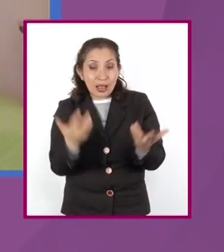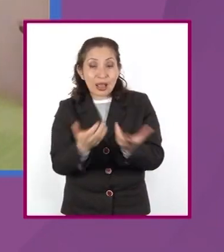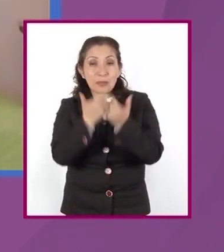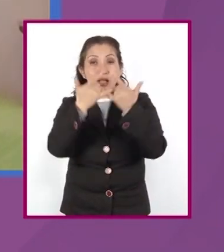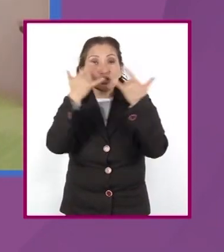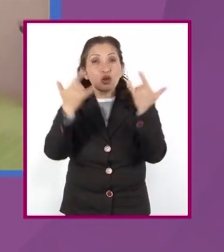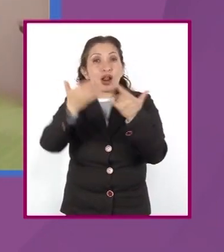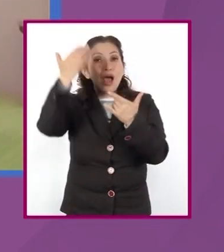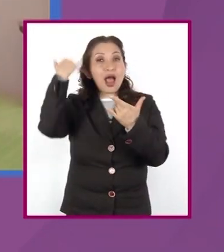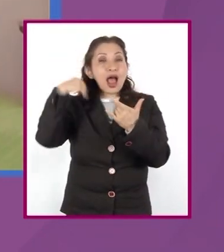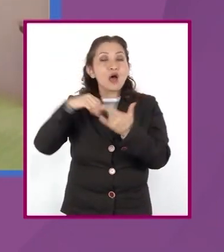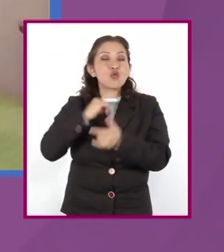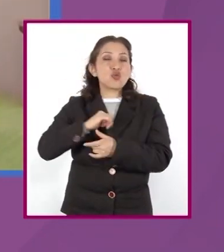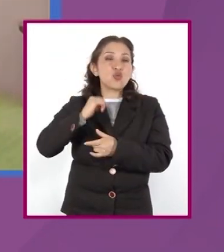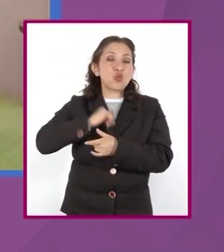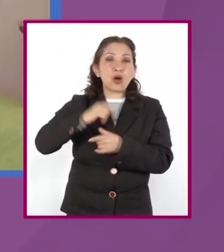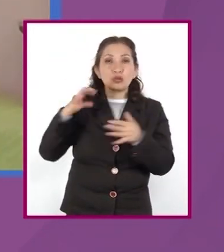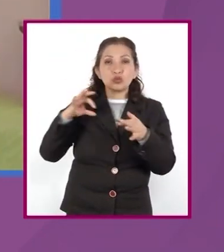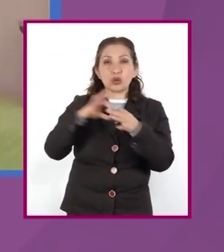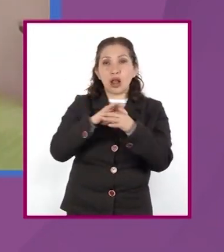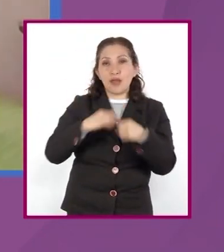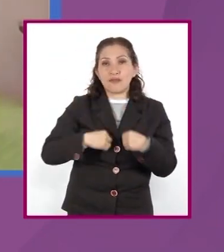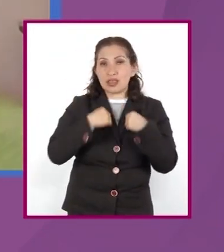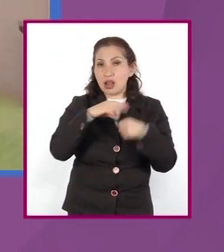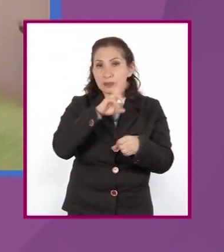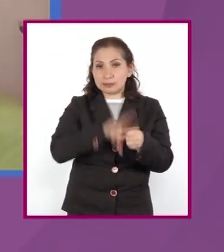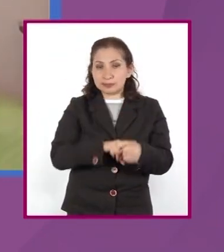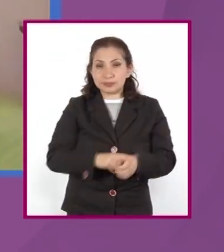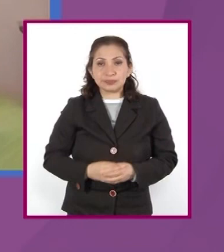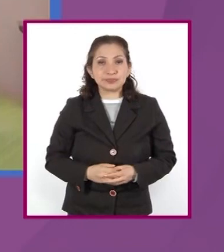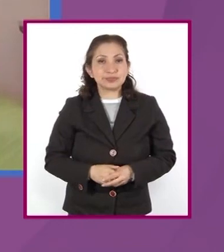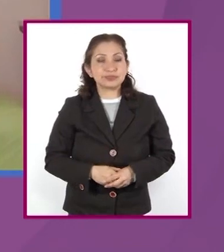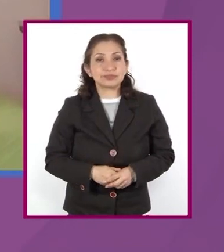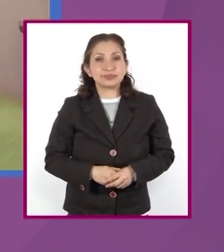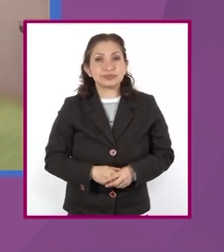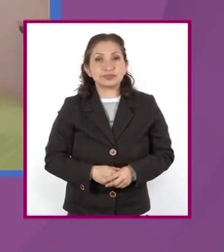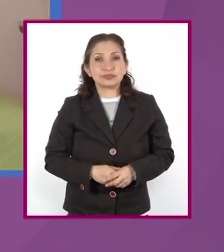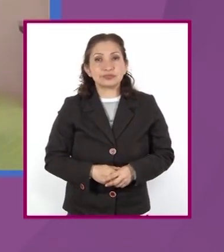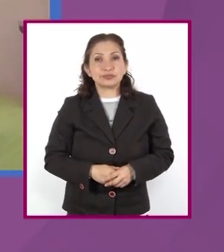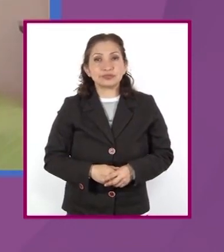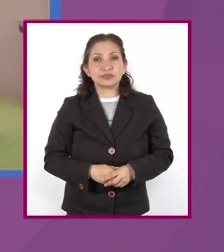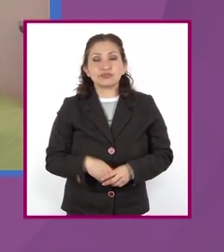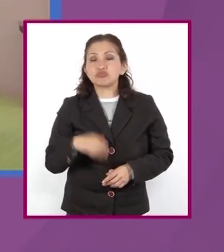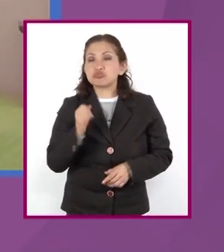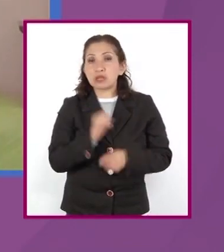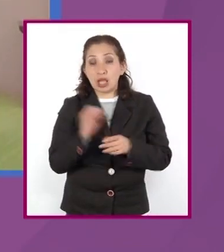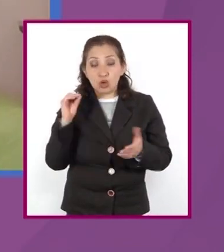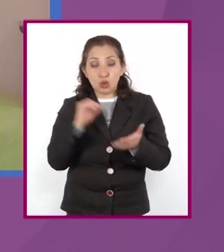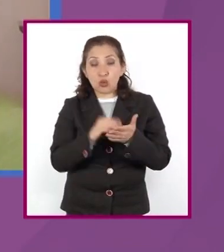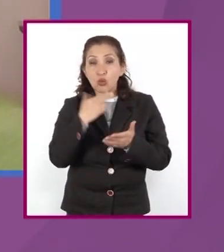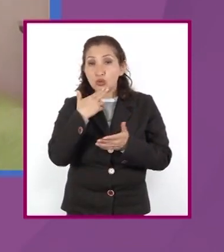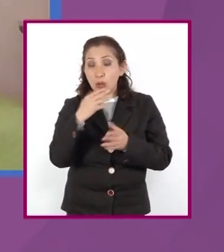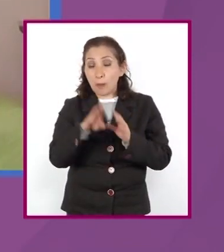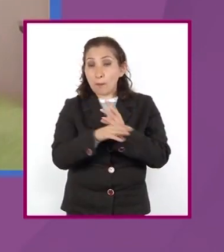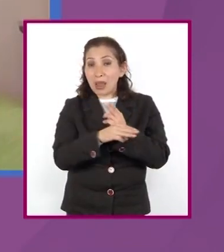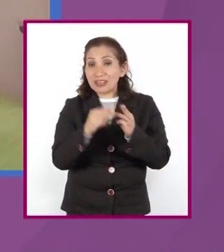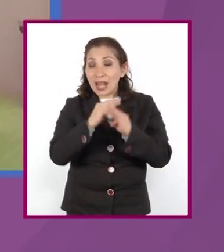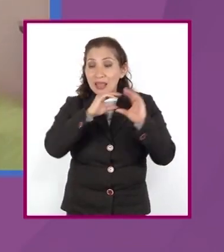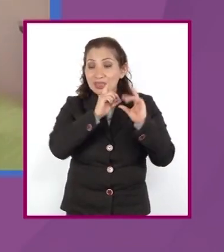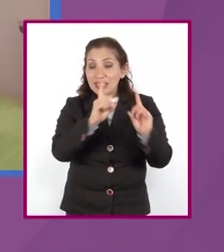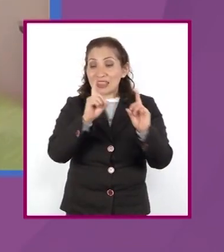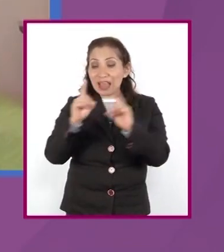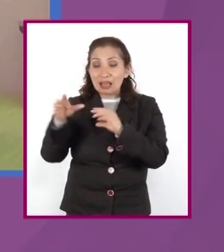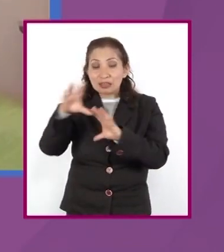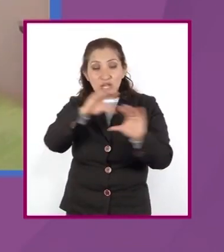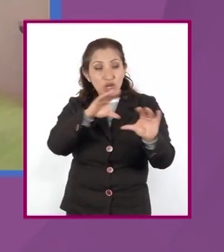historia del pasado mítico y su vínculo con la vida cotidiana. se implementó el uso del material didáctico que